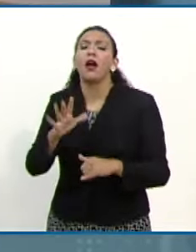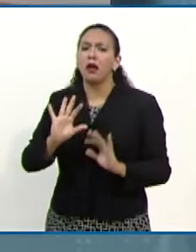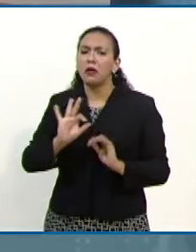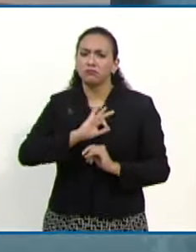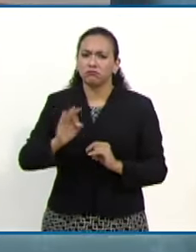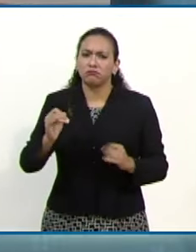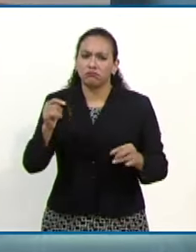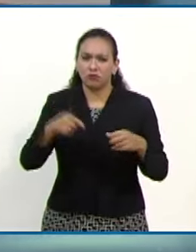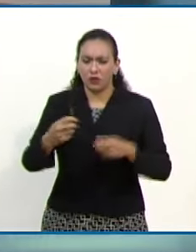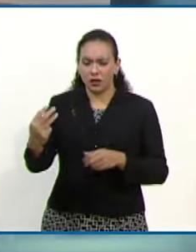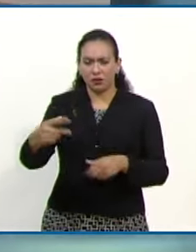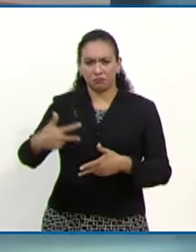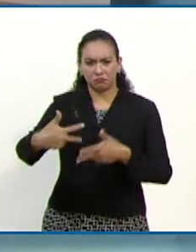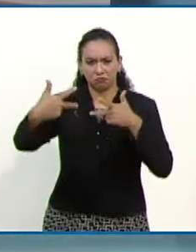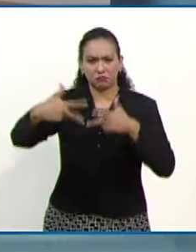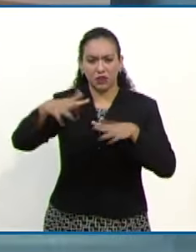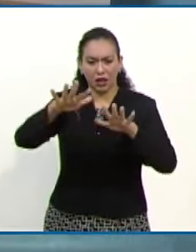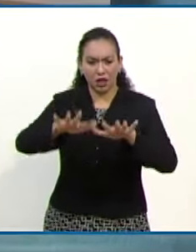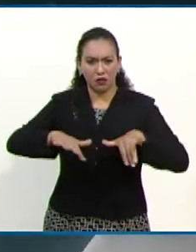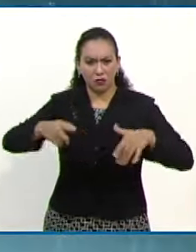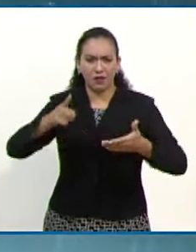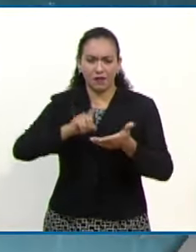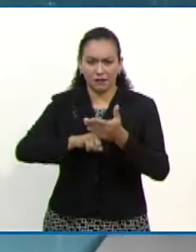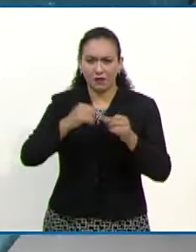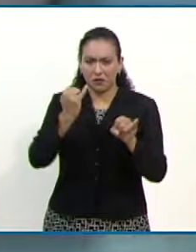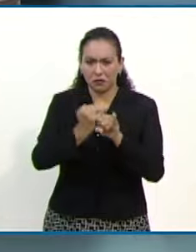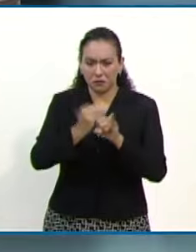a una audiencia de mediación en línea.